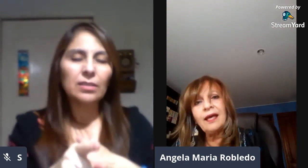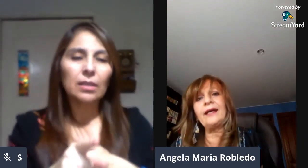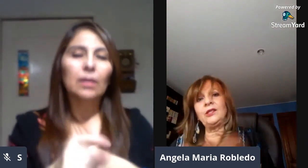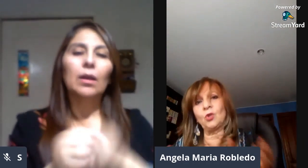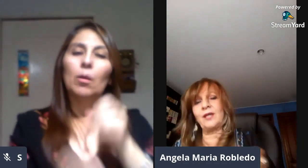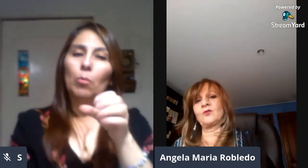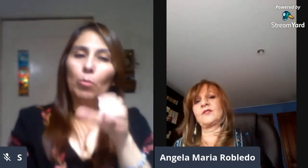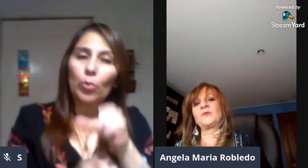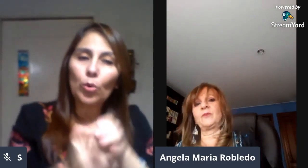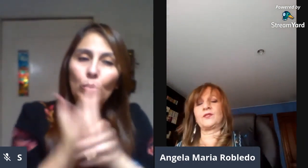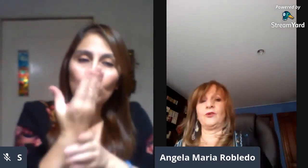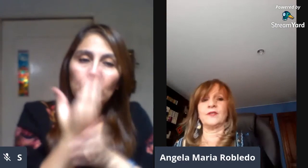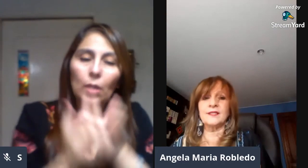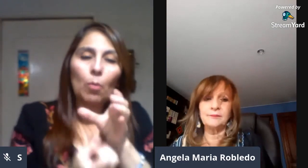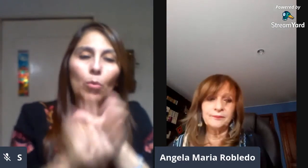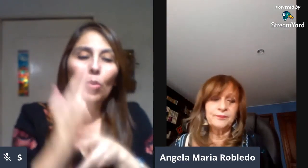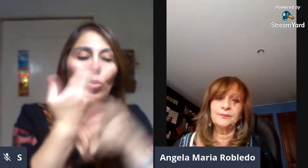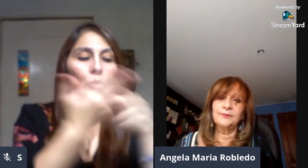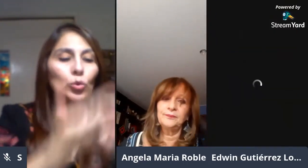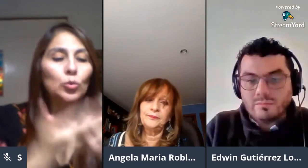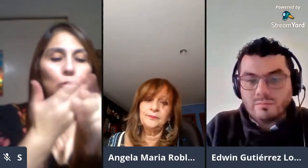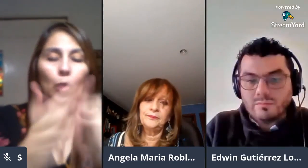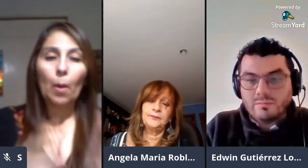cuidado de la vida en todas sus expresiones.